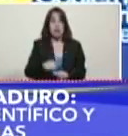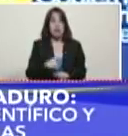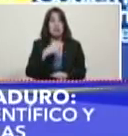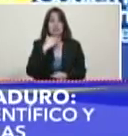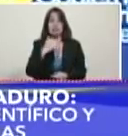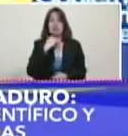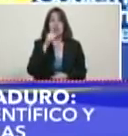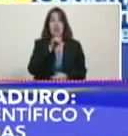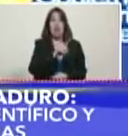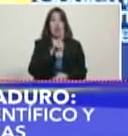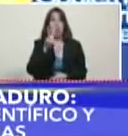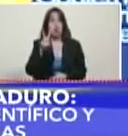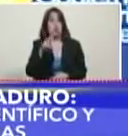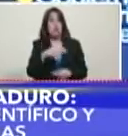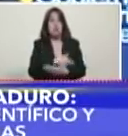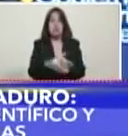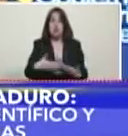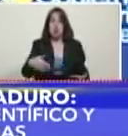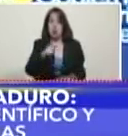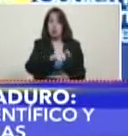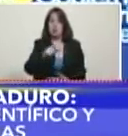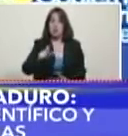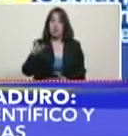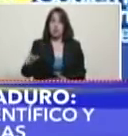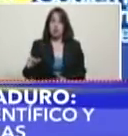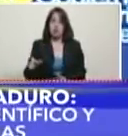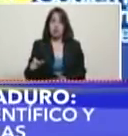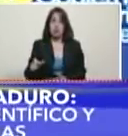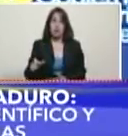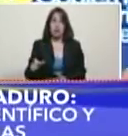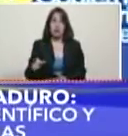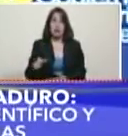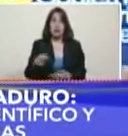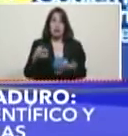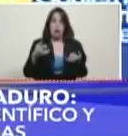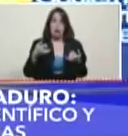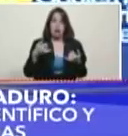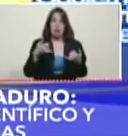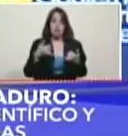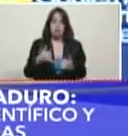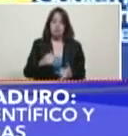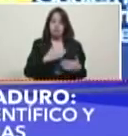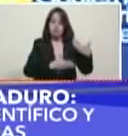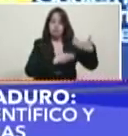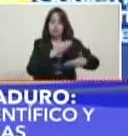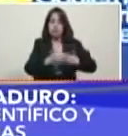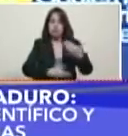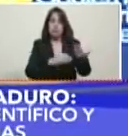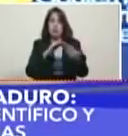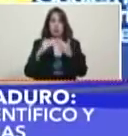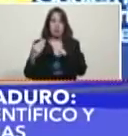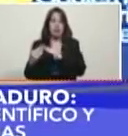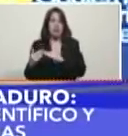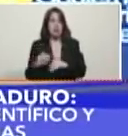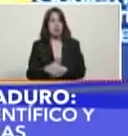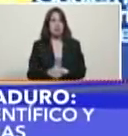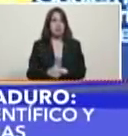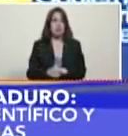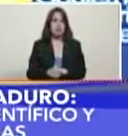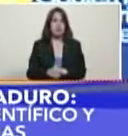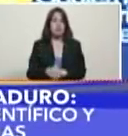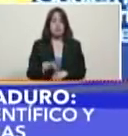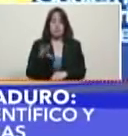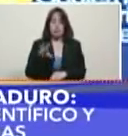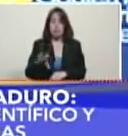millones de compatriotas vienen o son descendientes de comunidades. Venezuela es el país per cápita